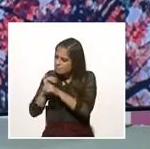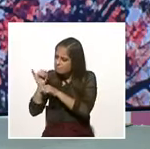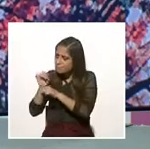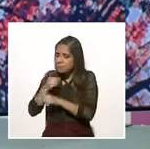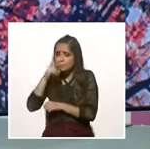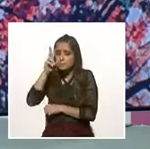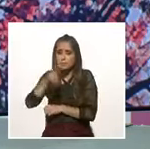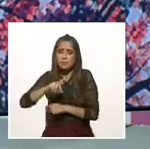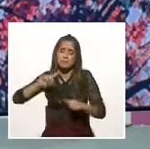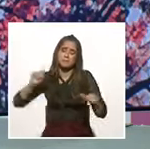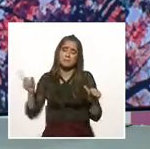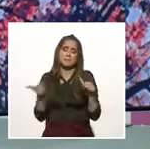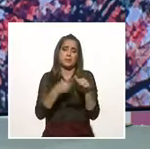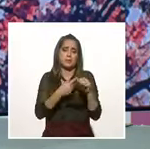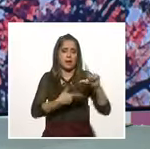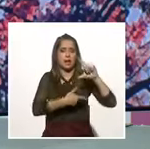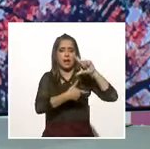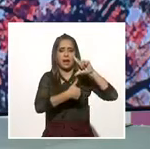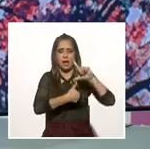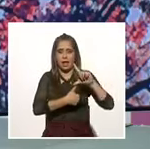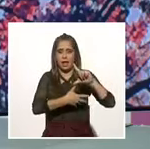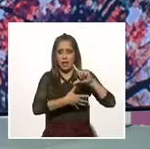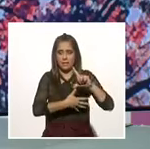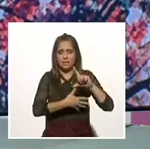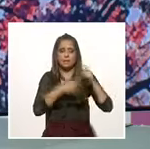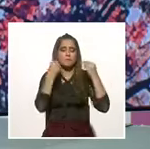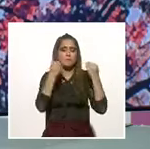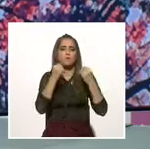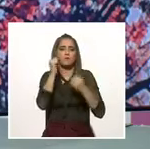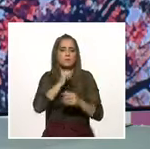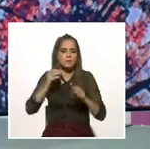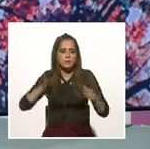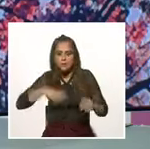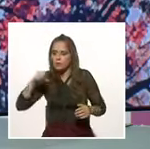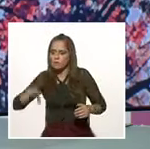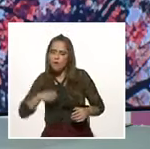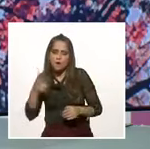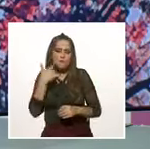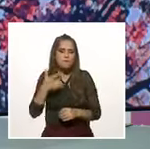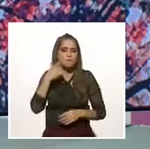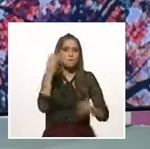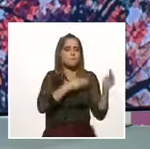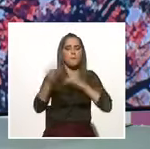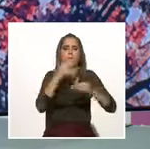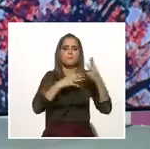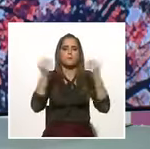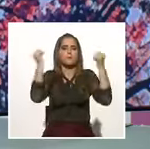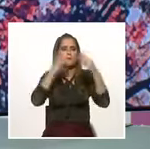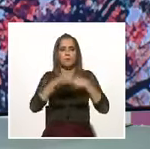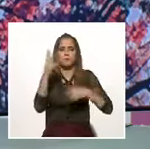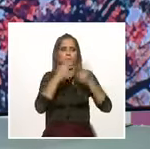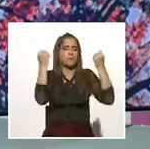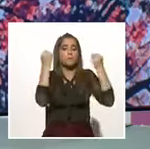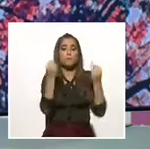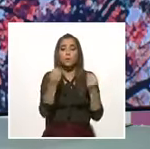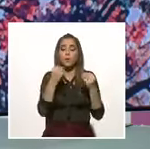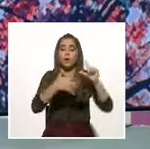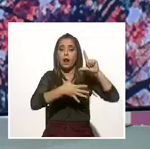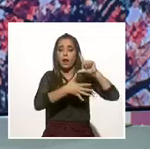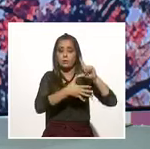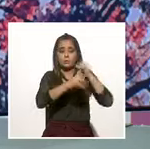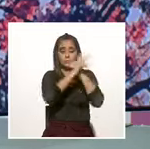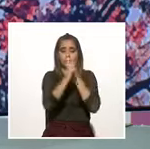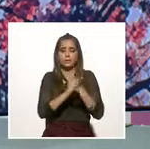que la Latinoamérica. Uh-huh. ¿Por qué? Porque los latinoamericanos tenemos